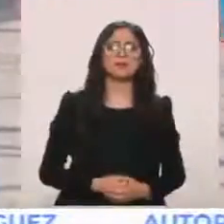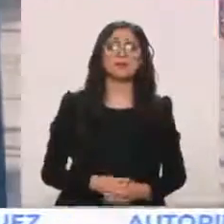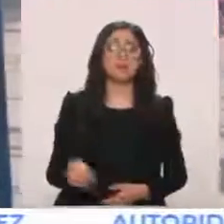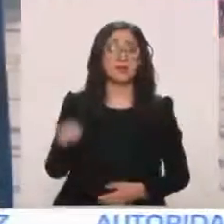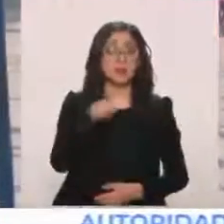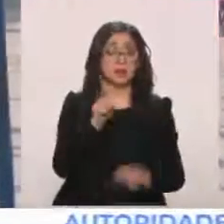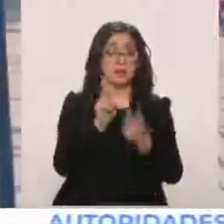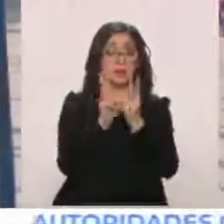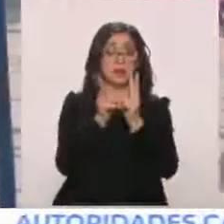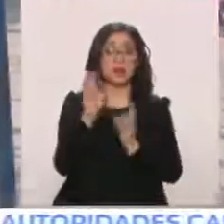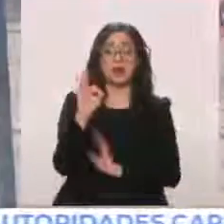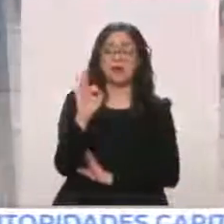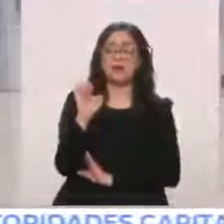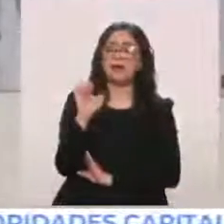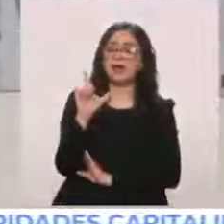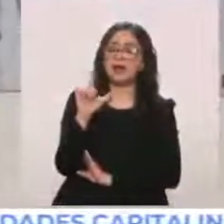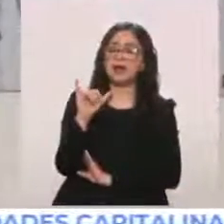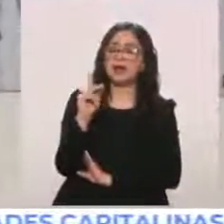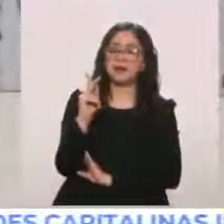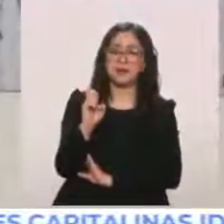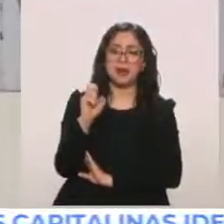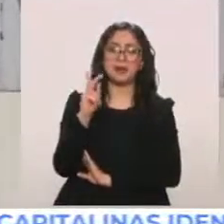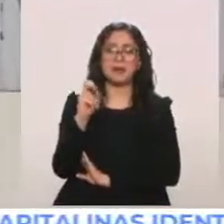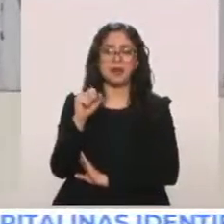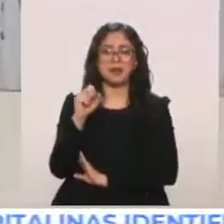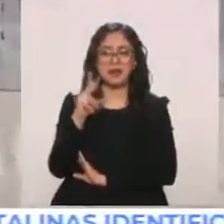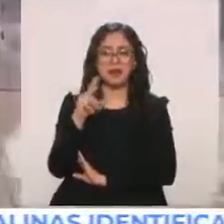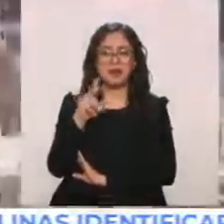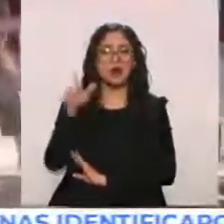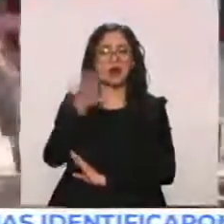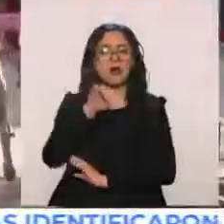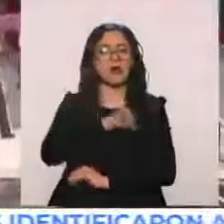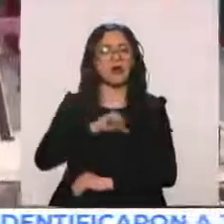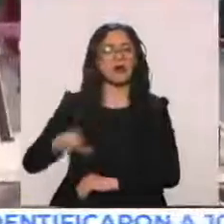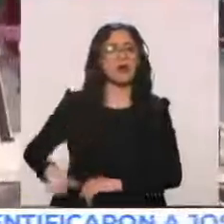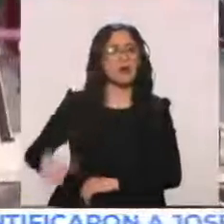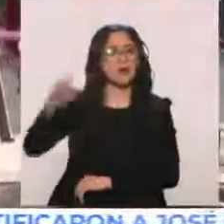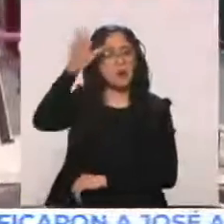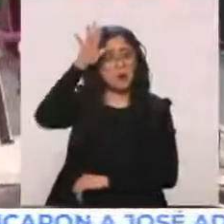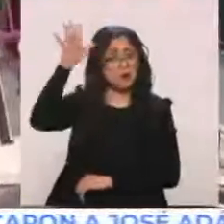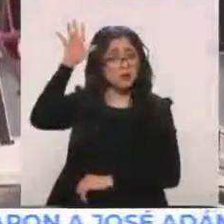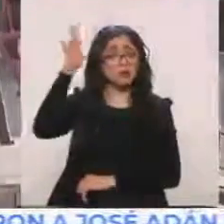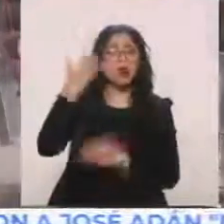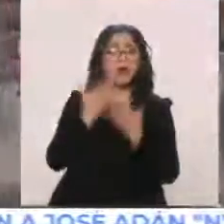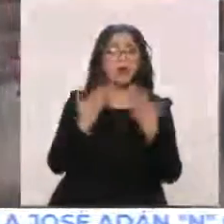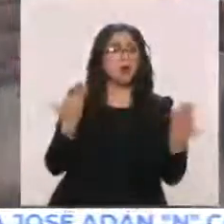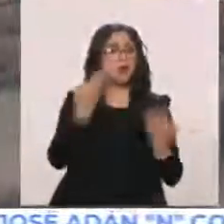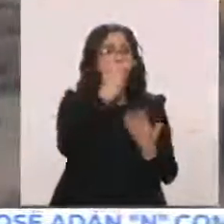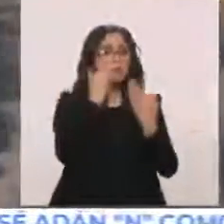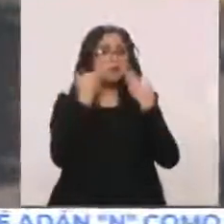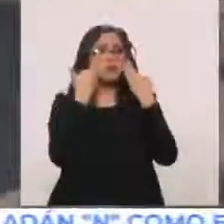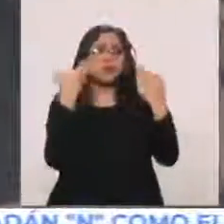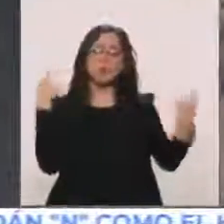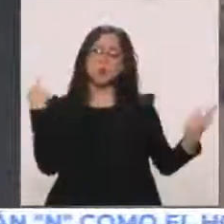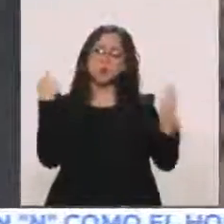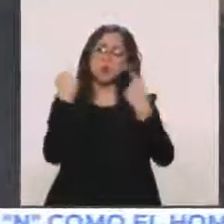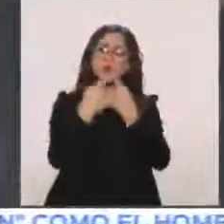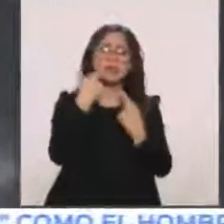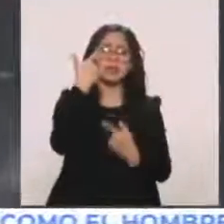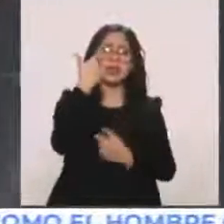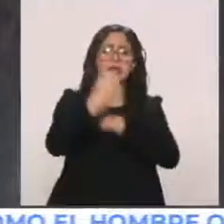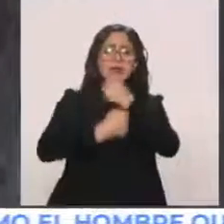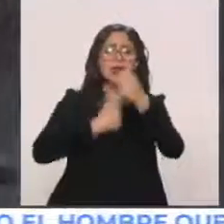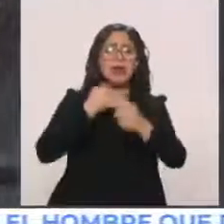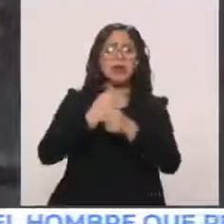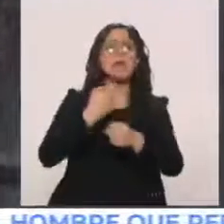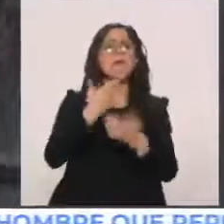Vecinos de la colonia Felipe Pensador en la alcaldía Cuauhtémoc han sido testigos durante los últimos 7 años de lo efectivo